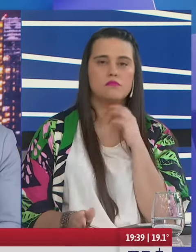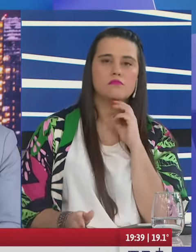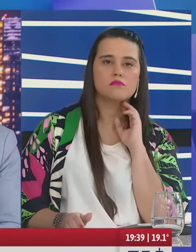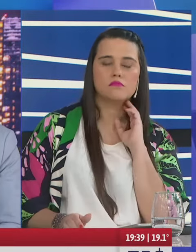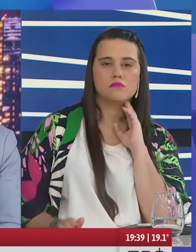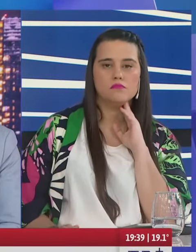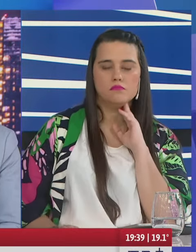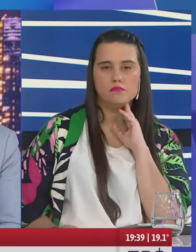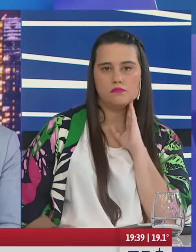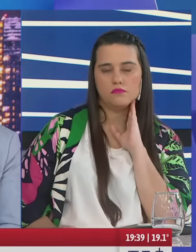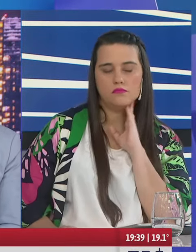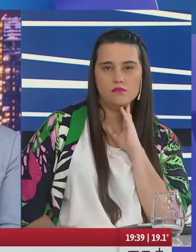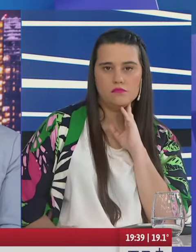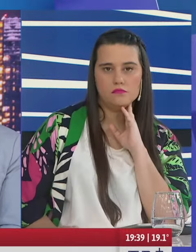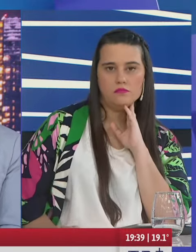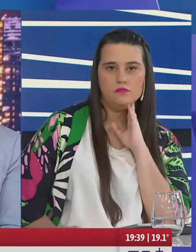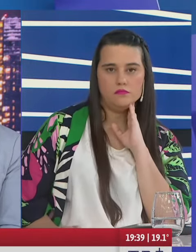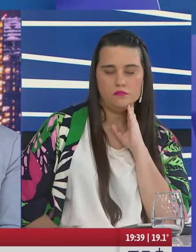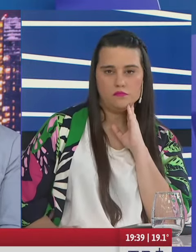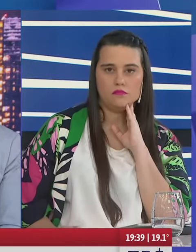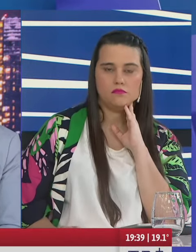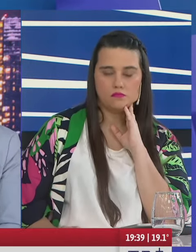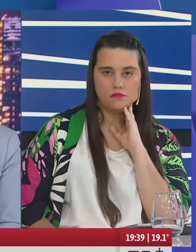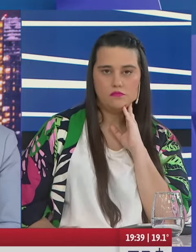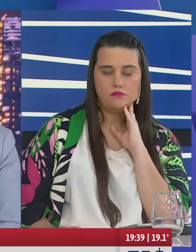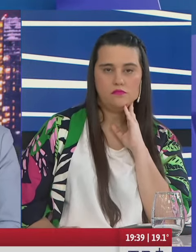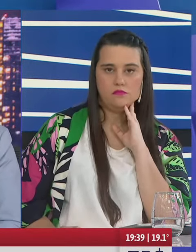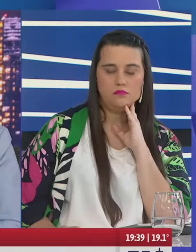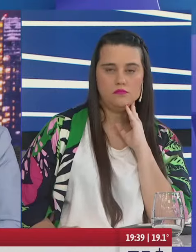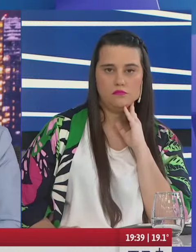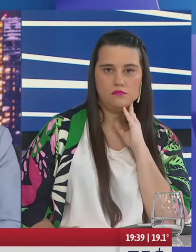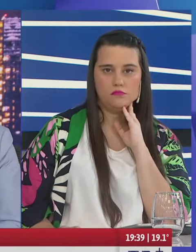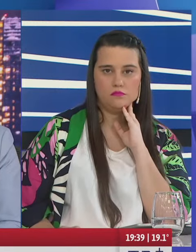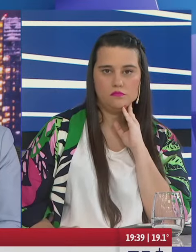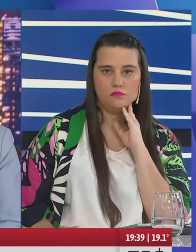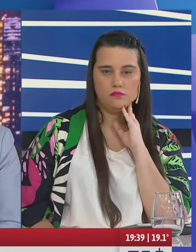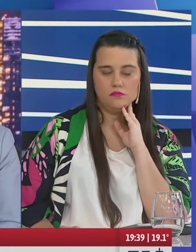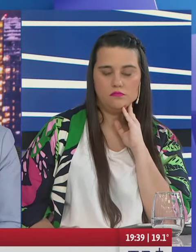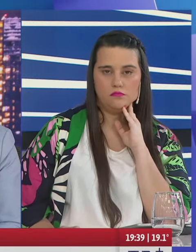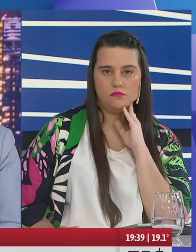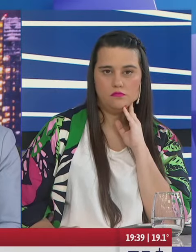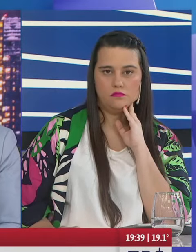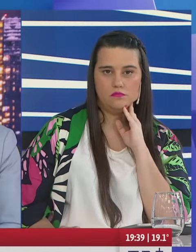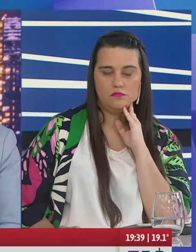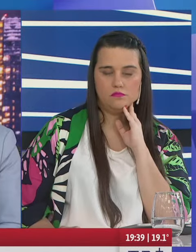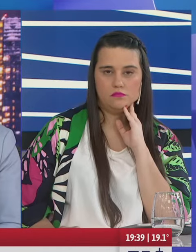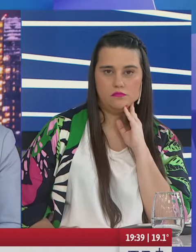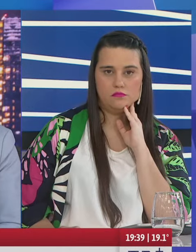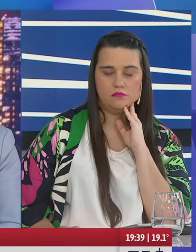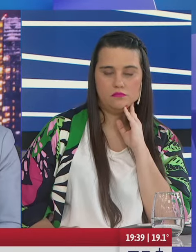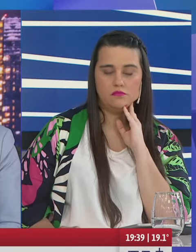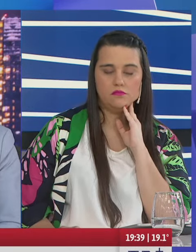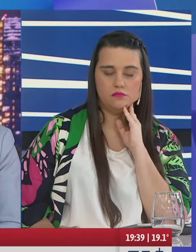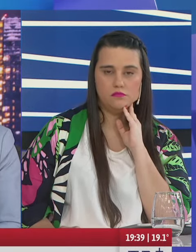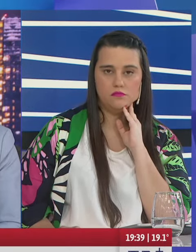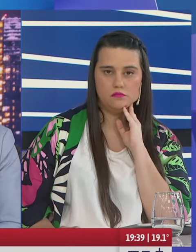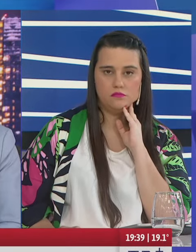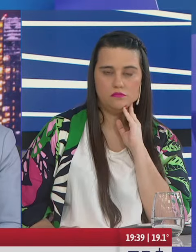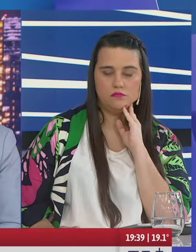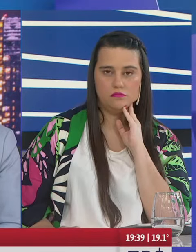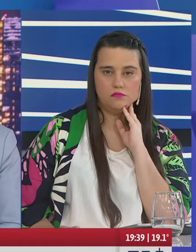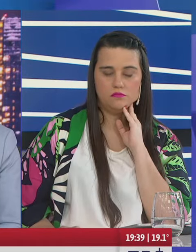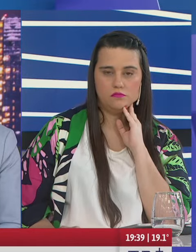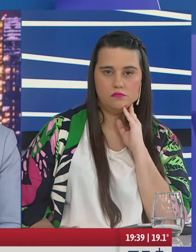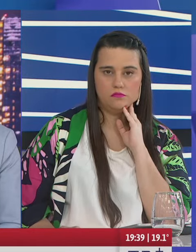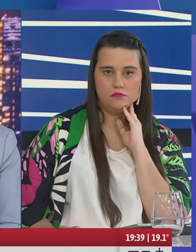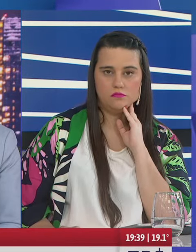saben en qué está volcada la expectativa? Justamente la política. En que efectivamente haya sanción de la ley Omnibus Juiz, de un pacto 25 de